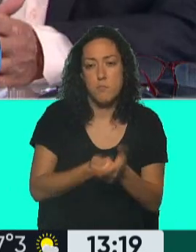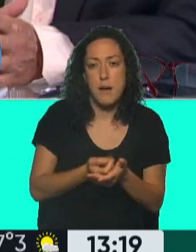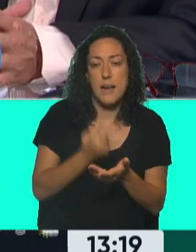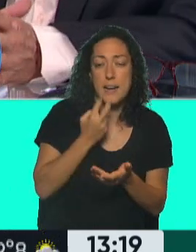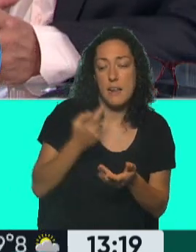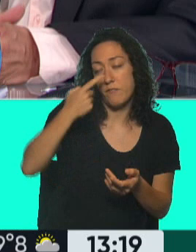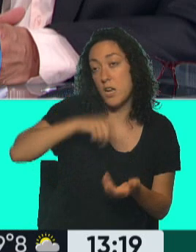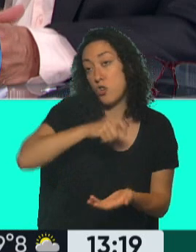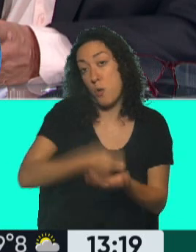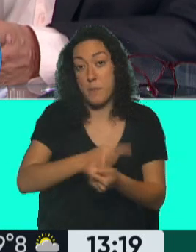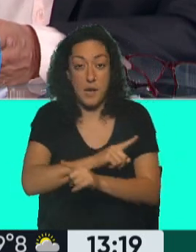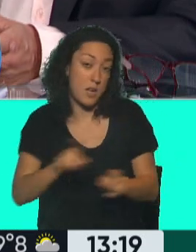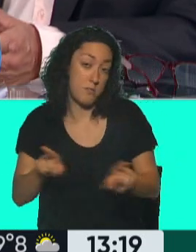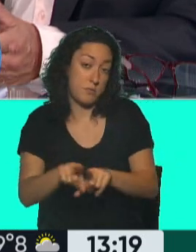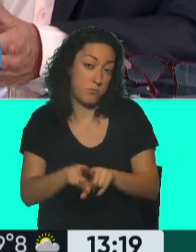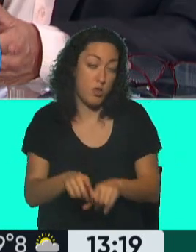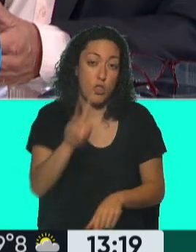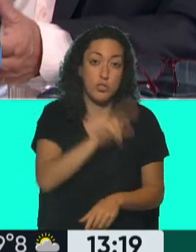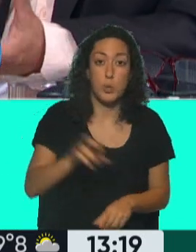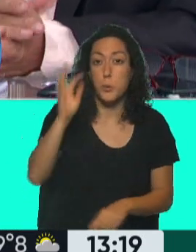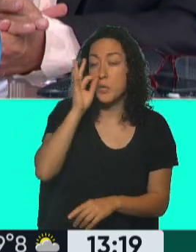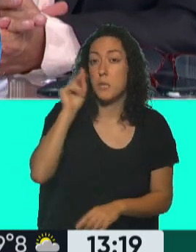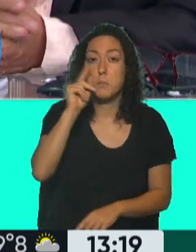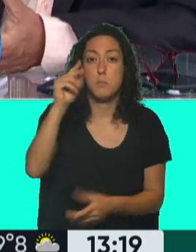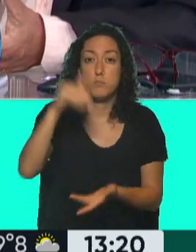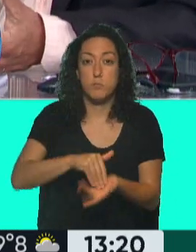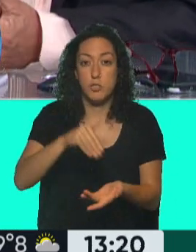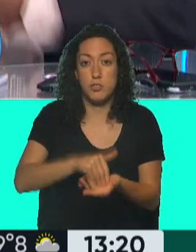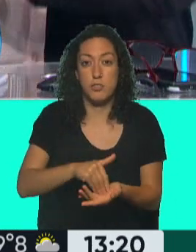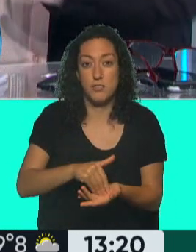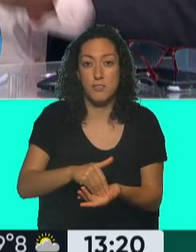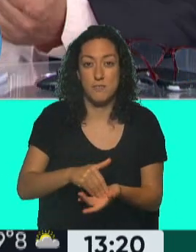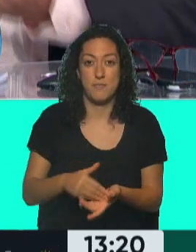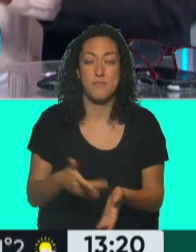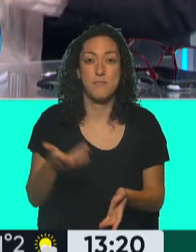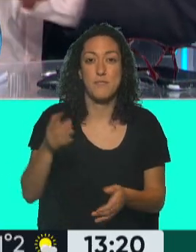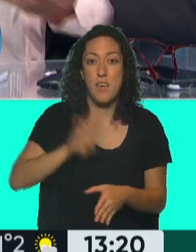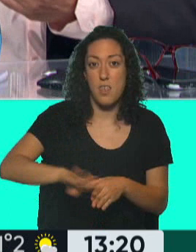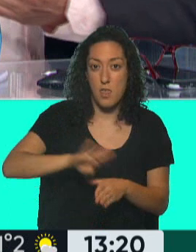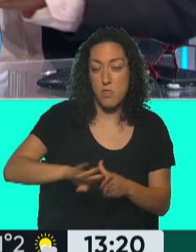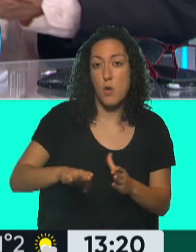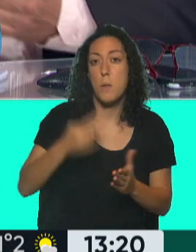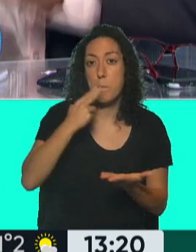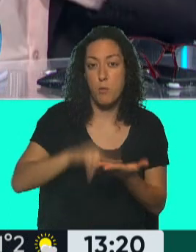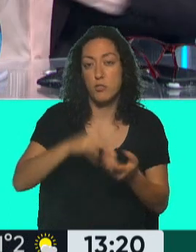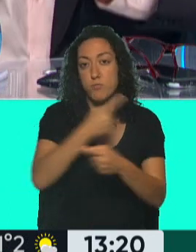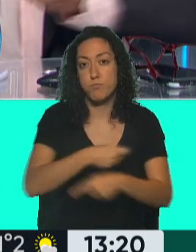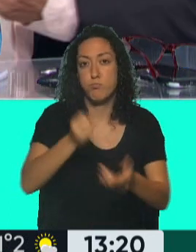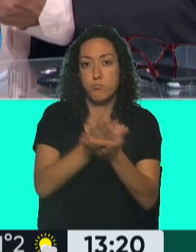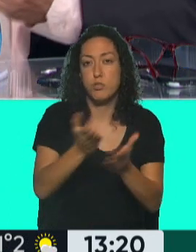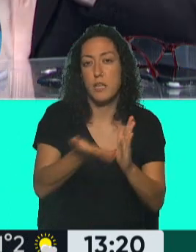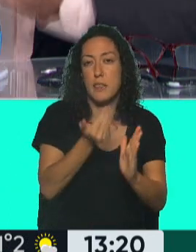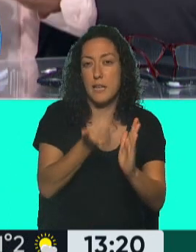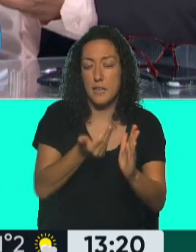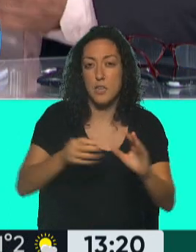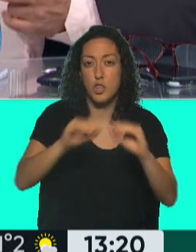el asunto que de mil millones que tenían de deuda con estas quitas que le fueron haciendo la